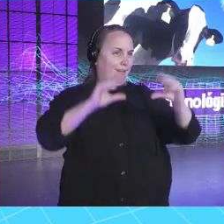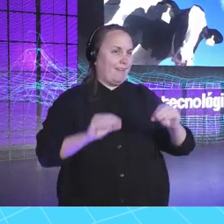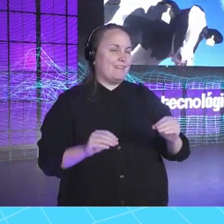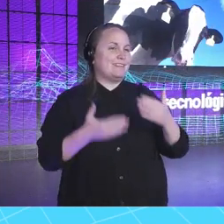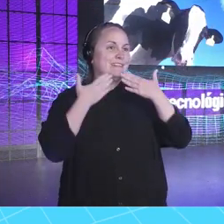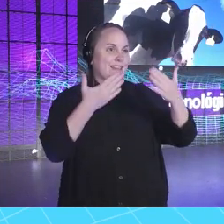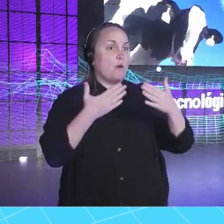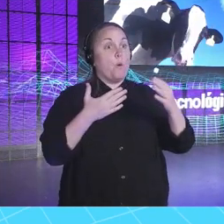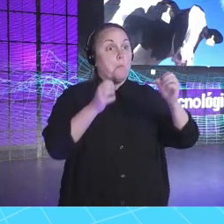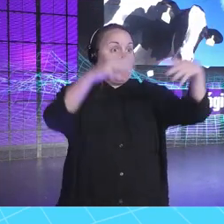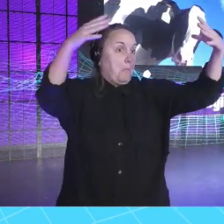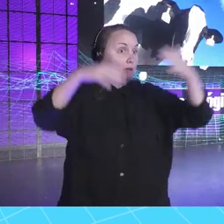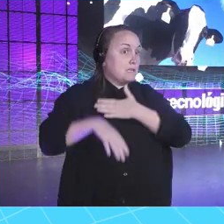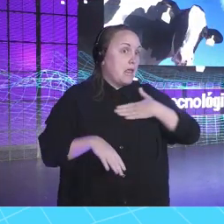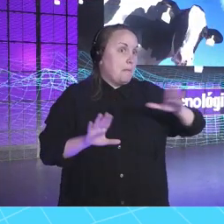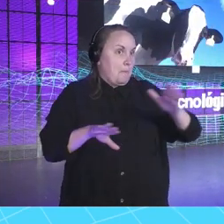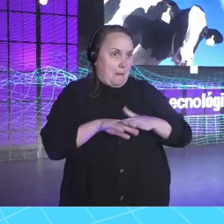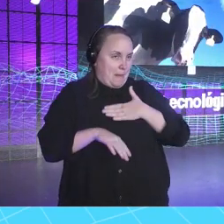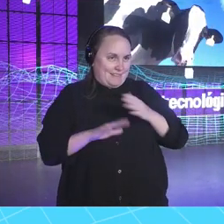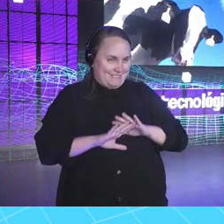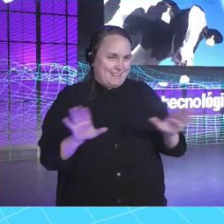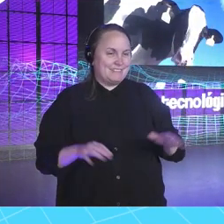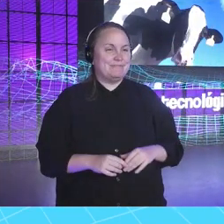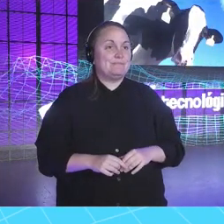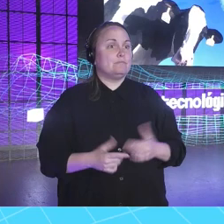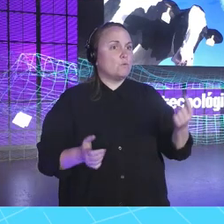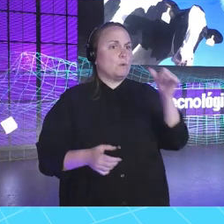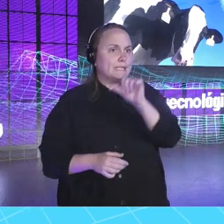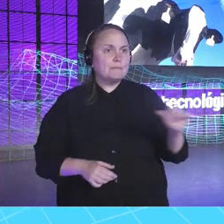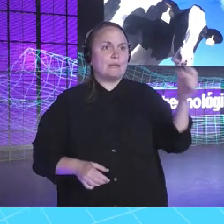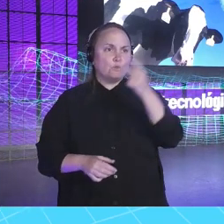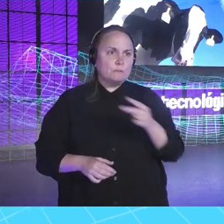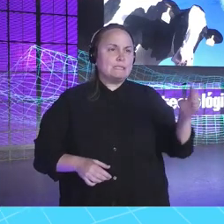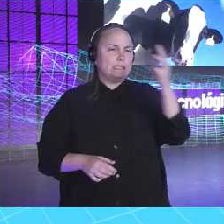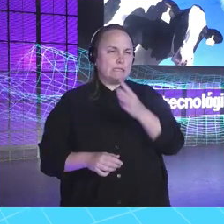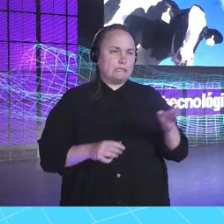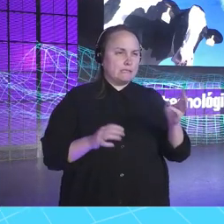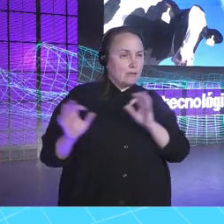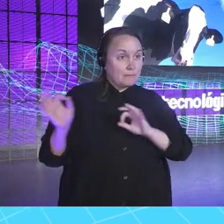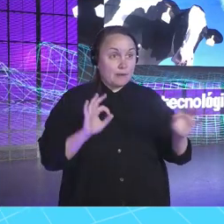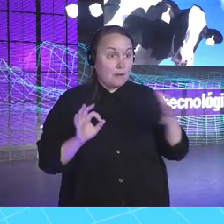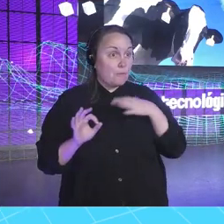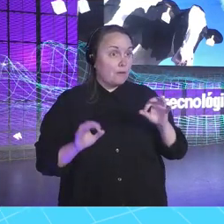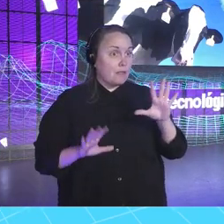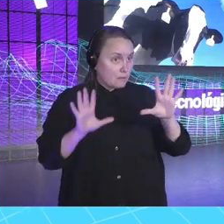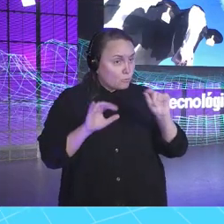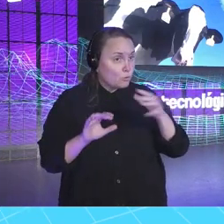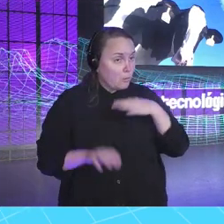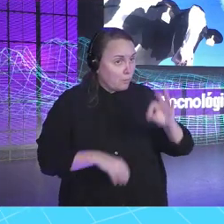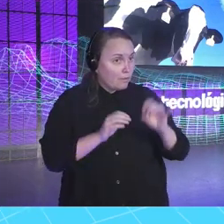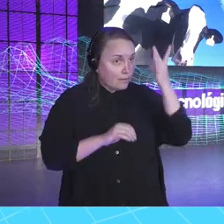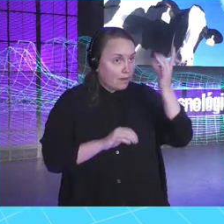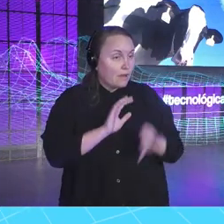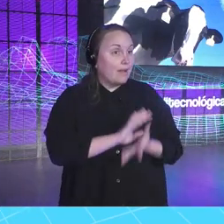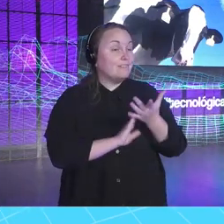O sea dejadla si queréis pero que por mí ya está pues Tendremos que dedicar una semana dos tres a preparar esto lo podemos hacer En 10 minutos la